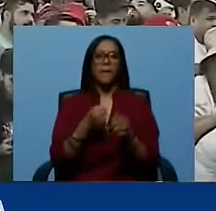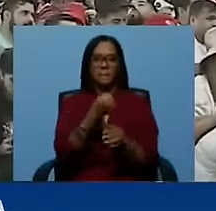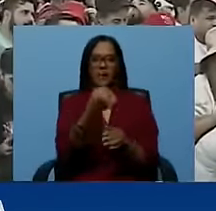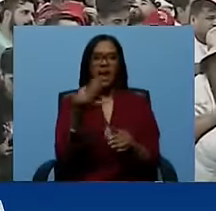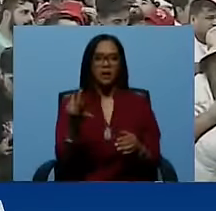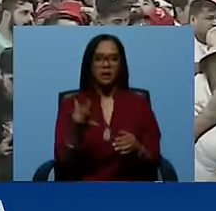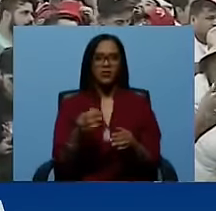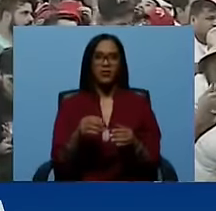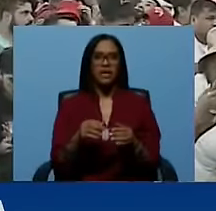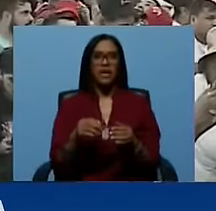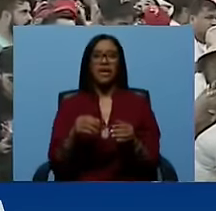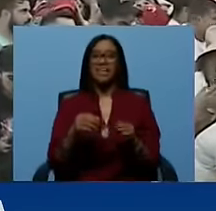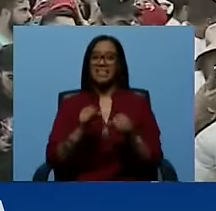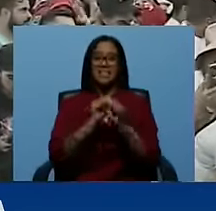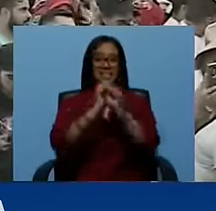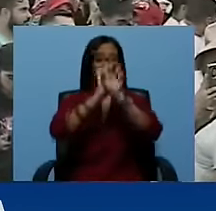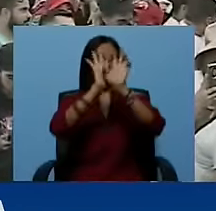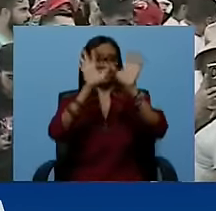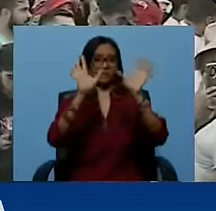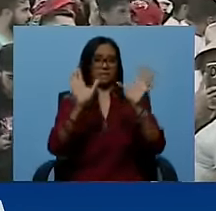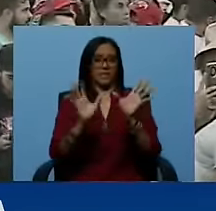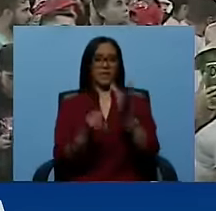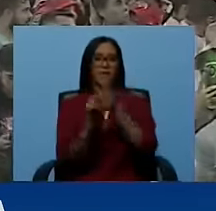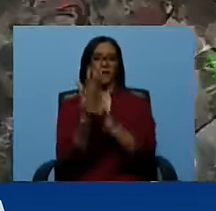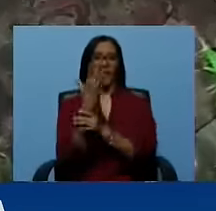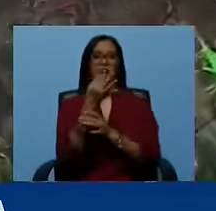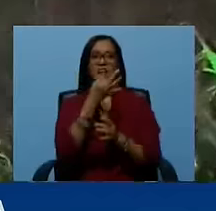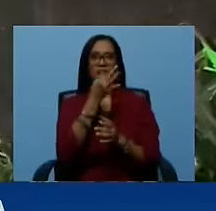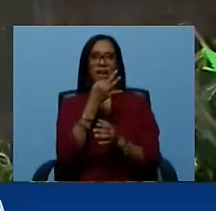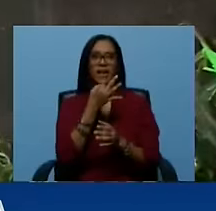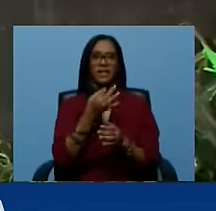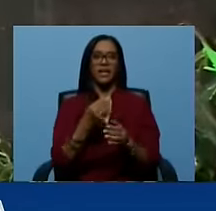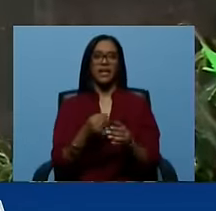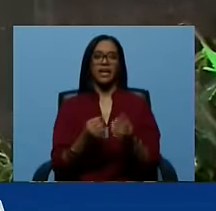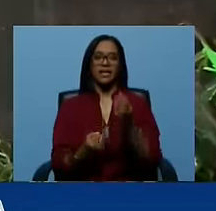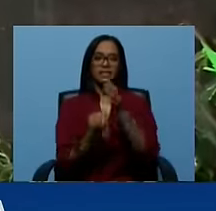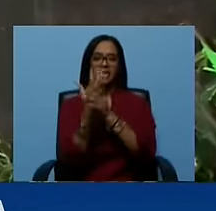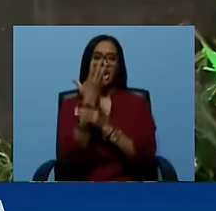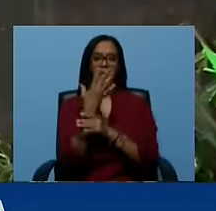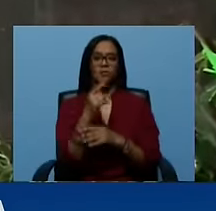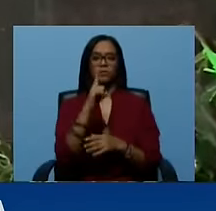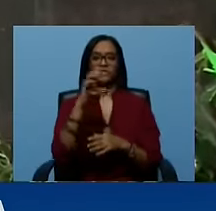Y ser tan frondoso, verde y hermoso como está aquí. Este árbol centenario.